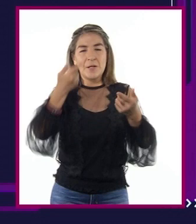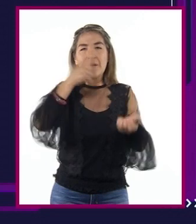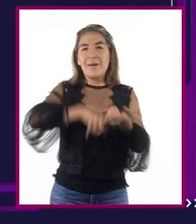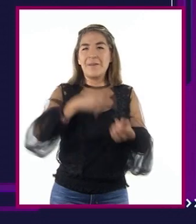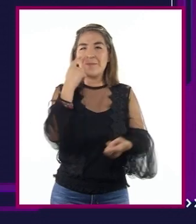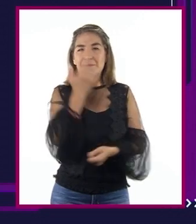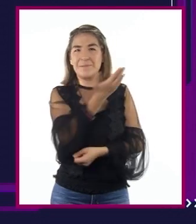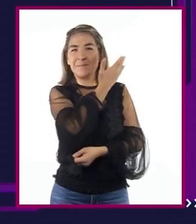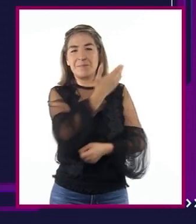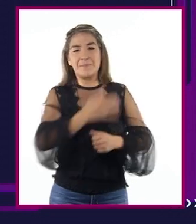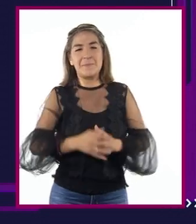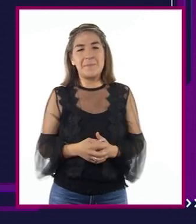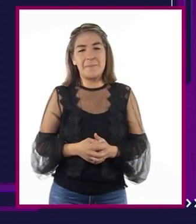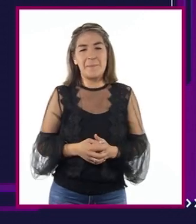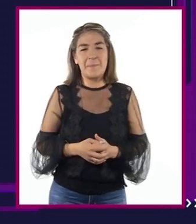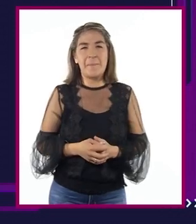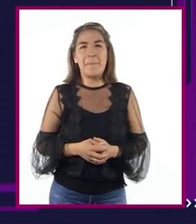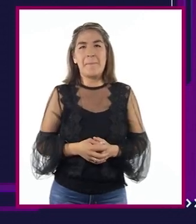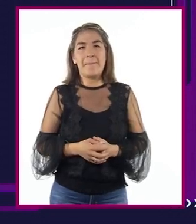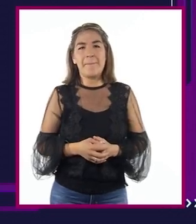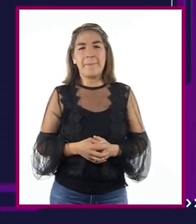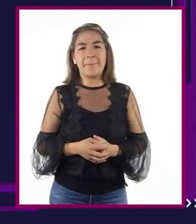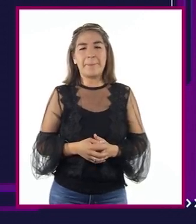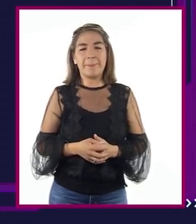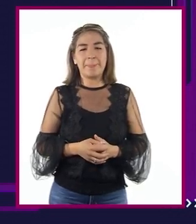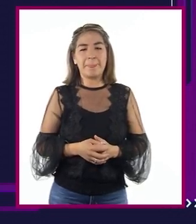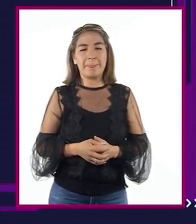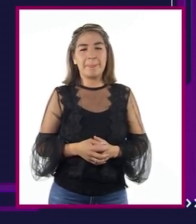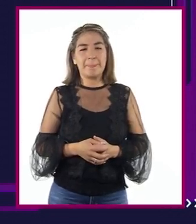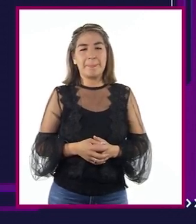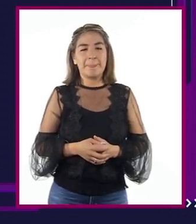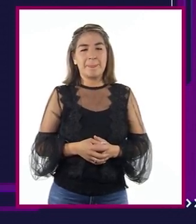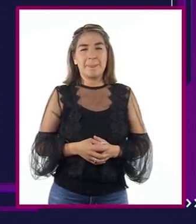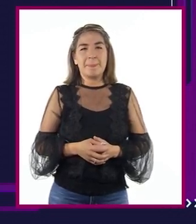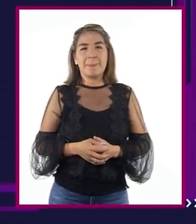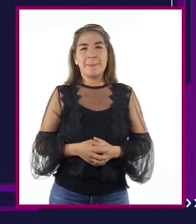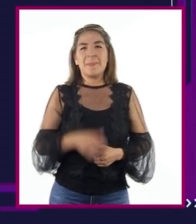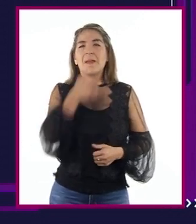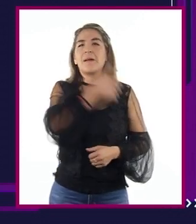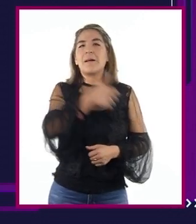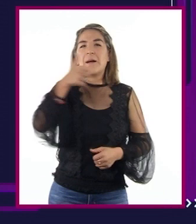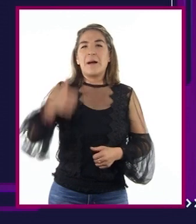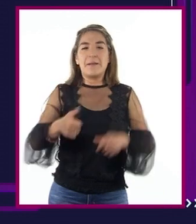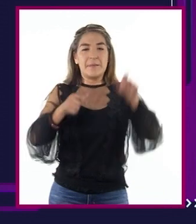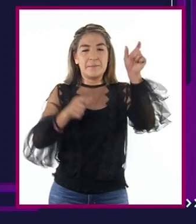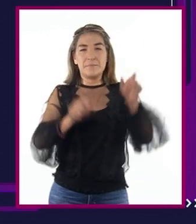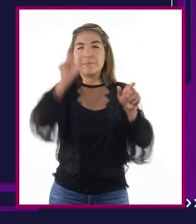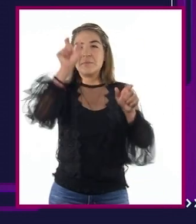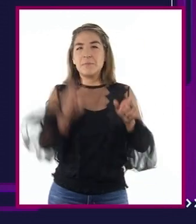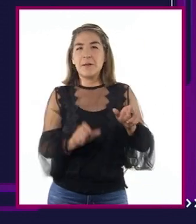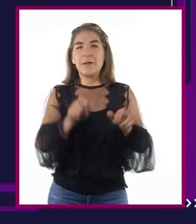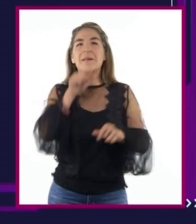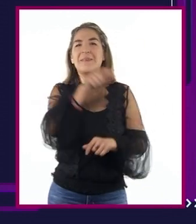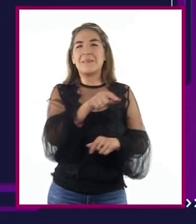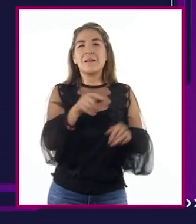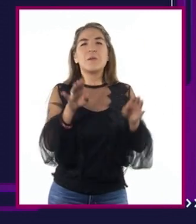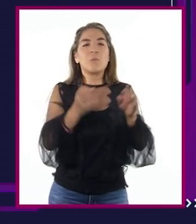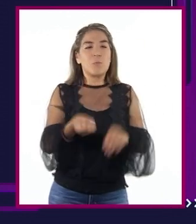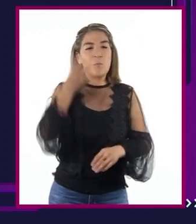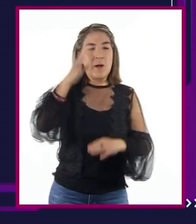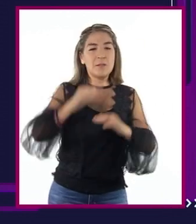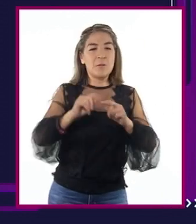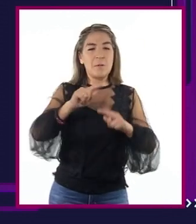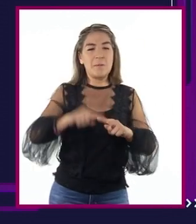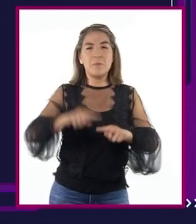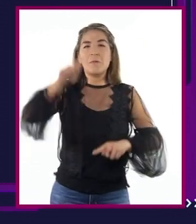muestra en el histograma. Para cada intervalo correspondiente a la longitud de los pernos,